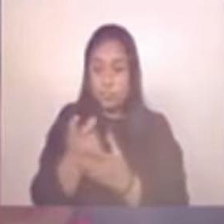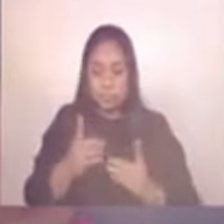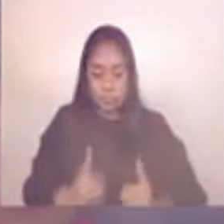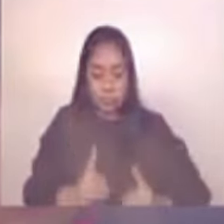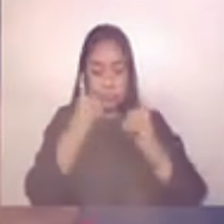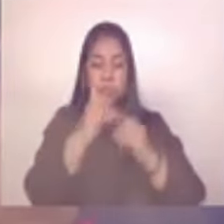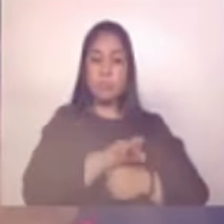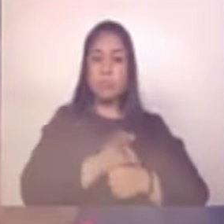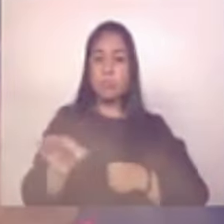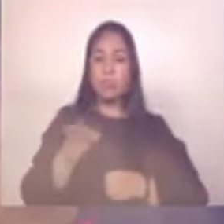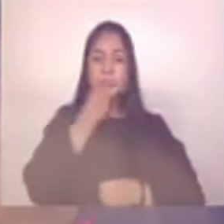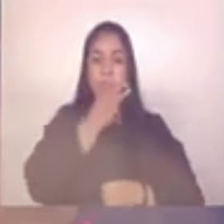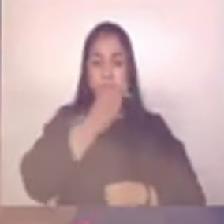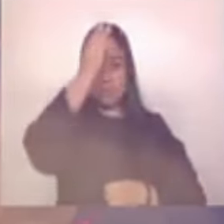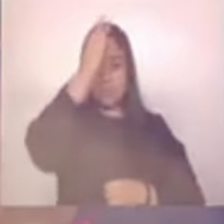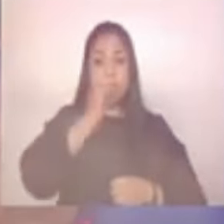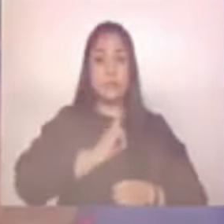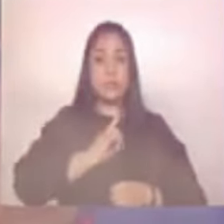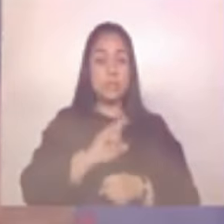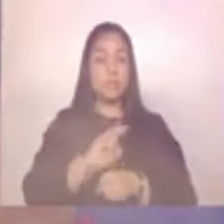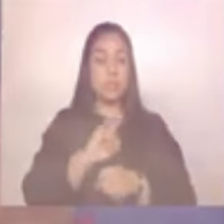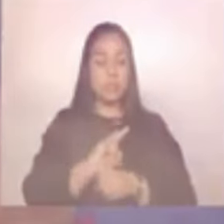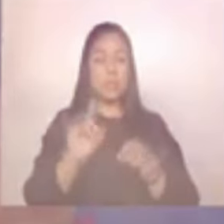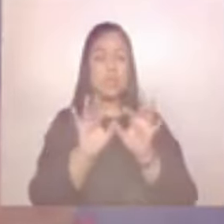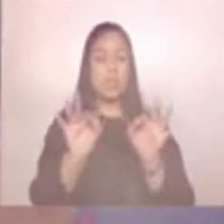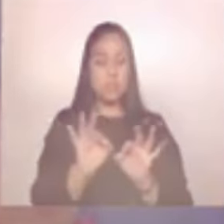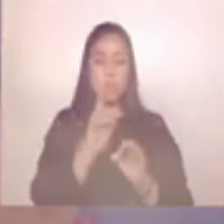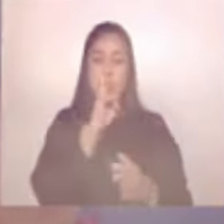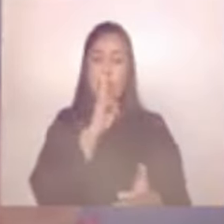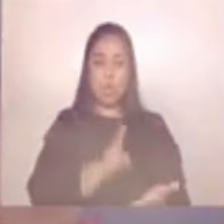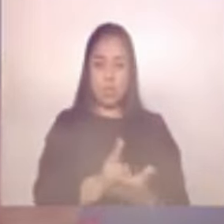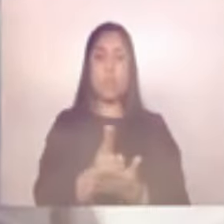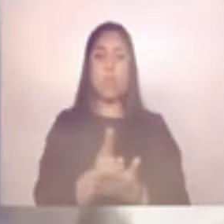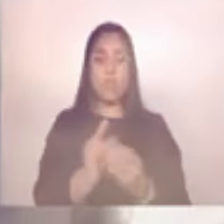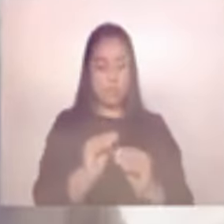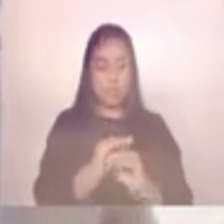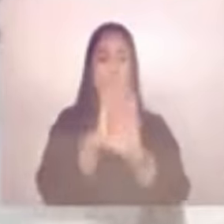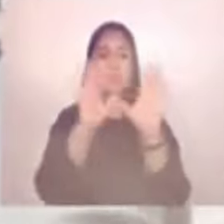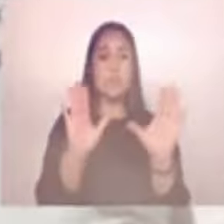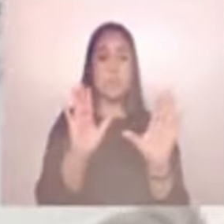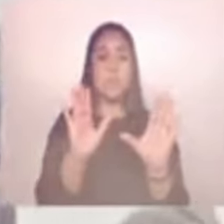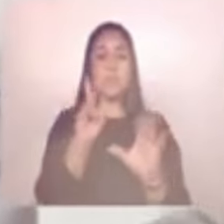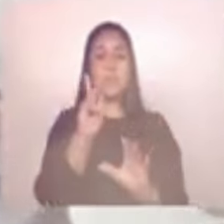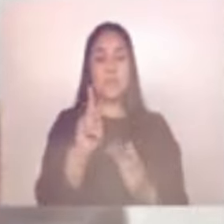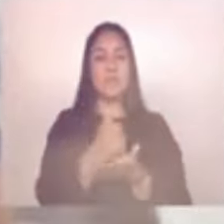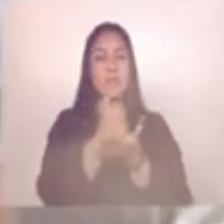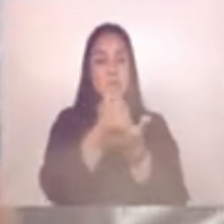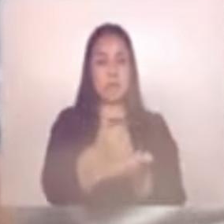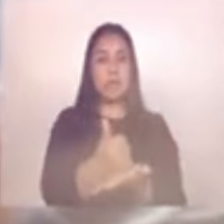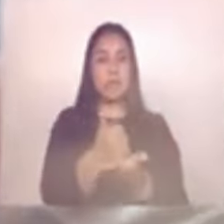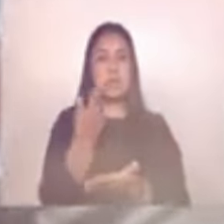indígenas sea utilizado de forma honesta, transparente y en beneficio de